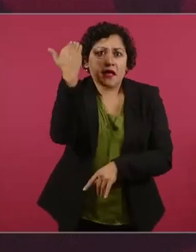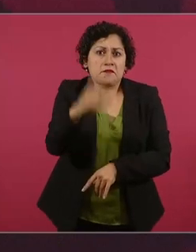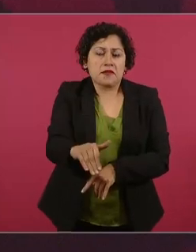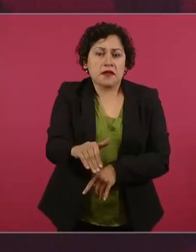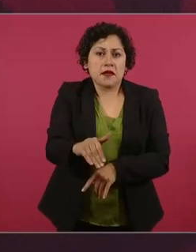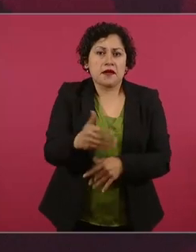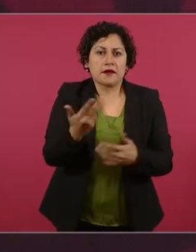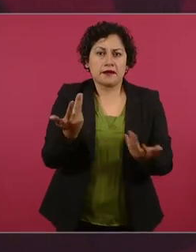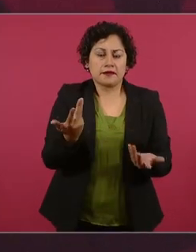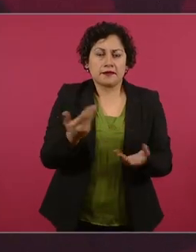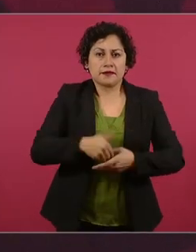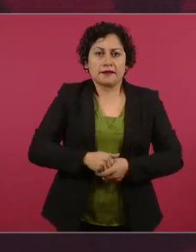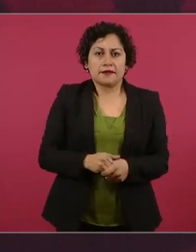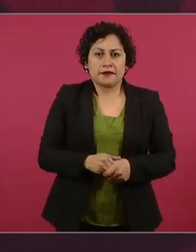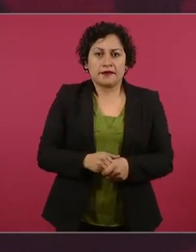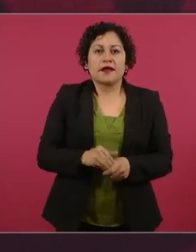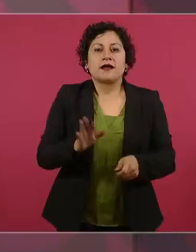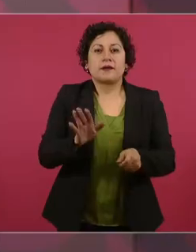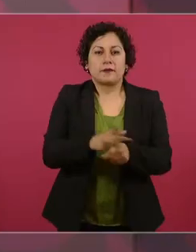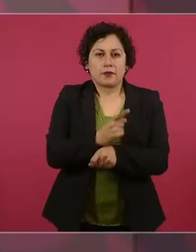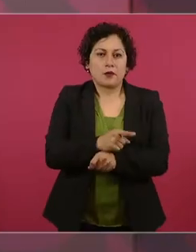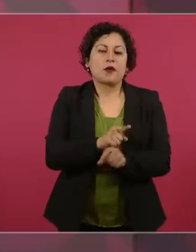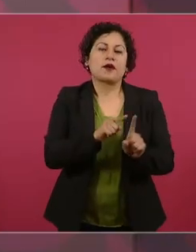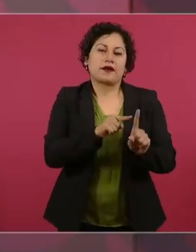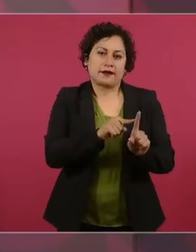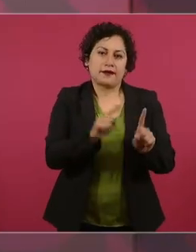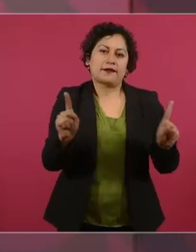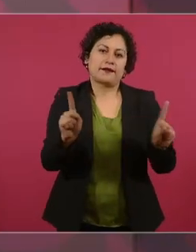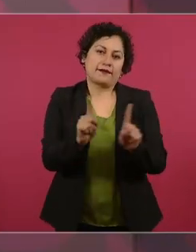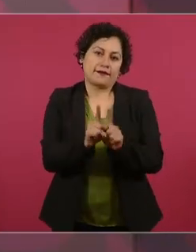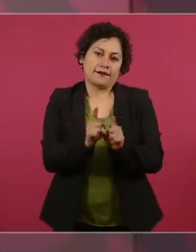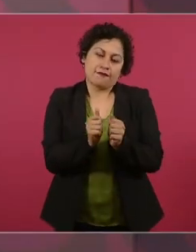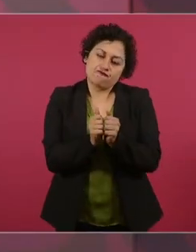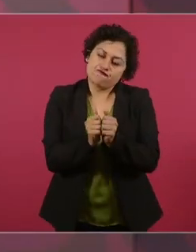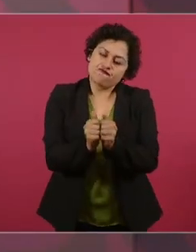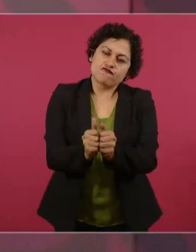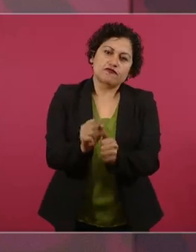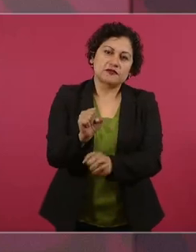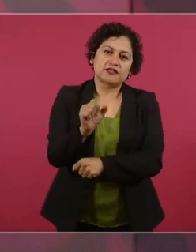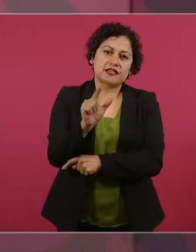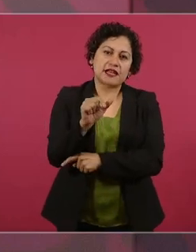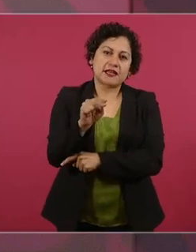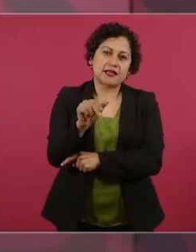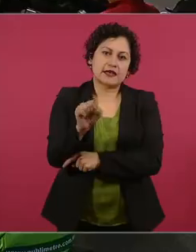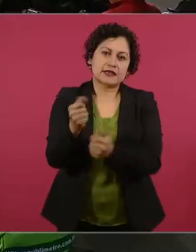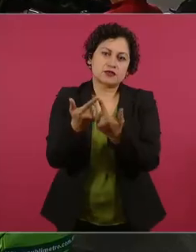como él está muy vinculado a Salinas y a todo ese grupo.